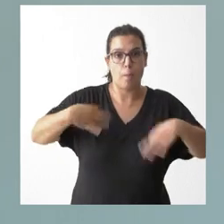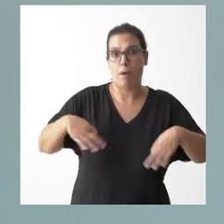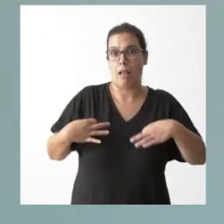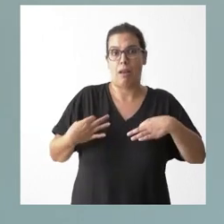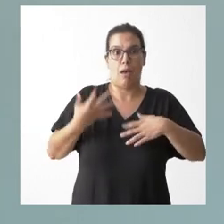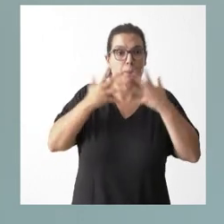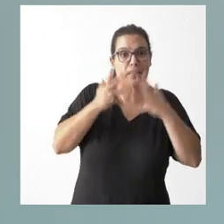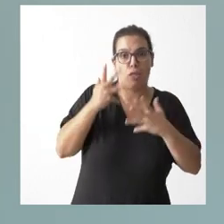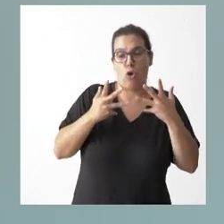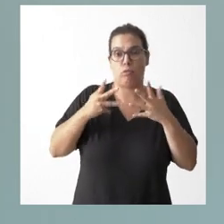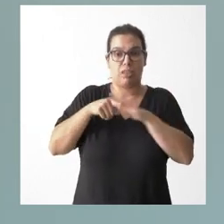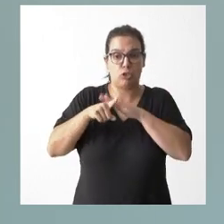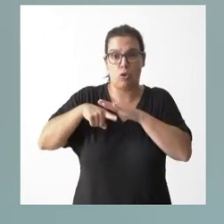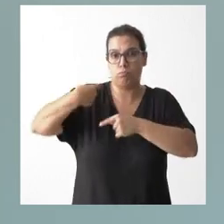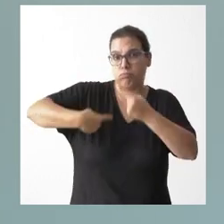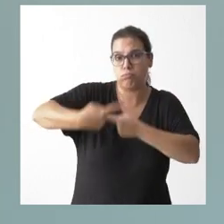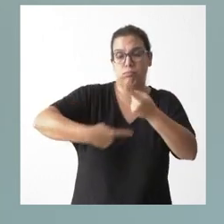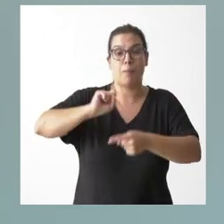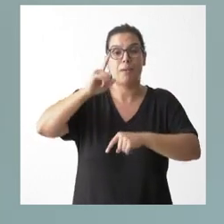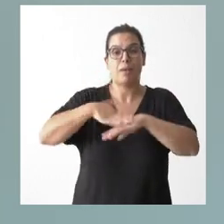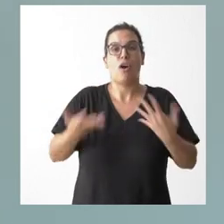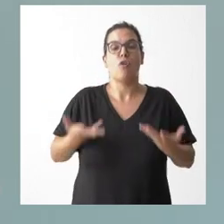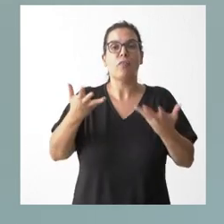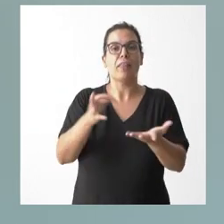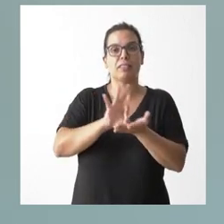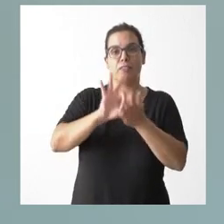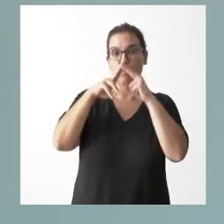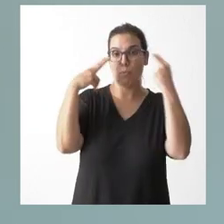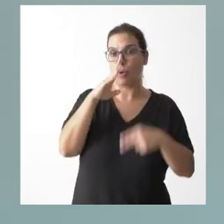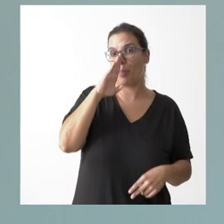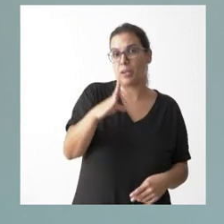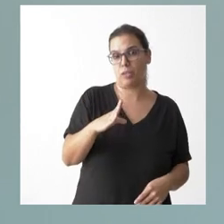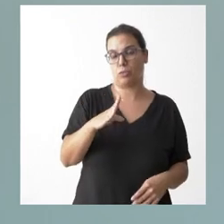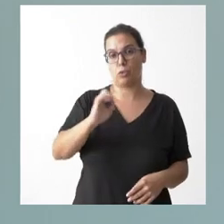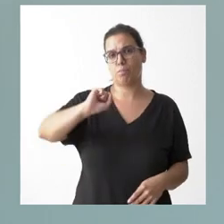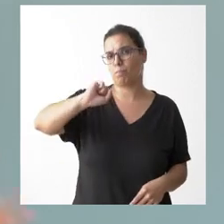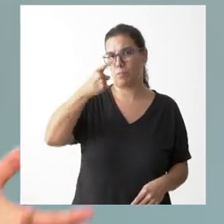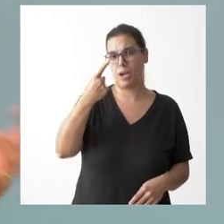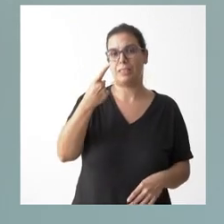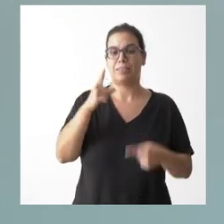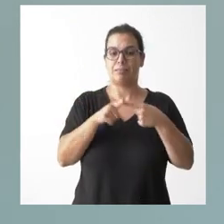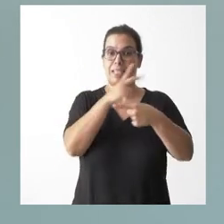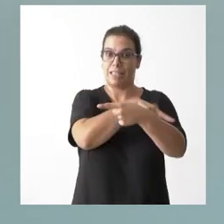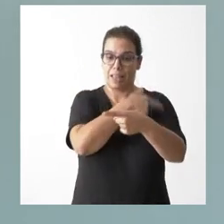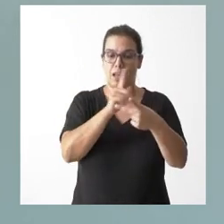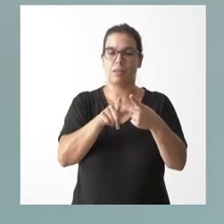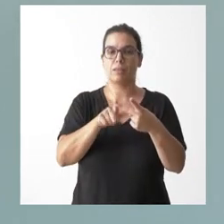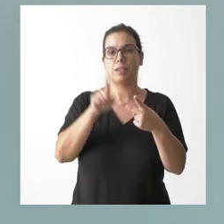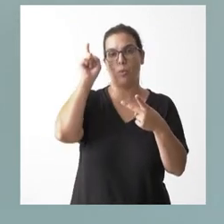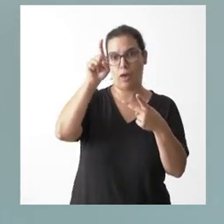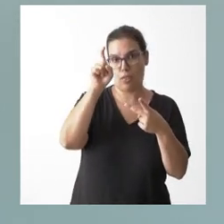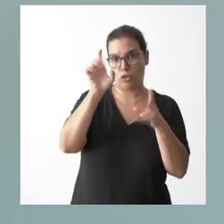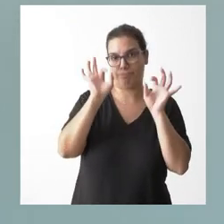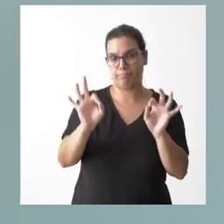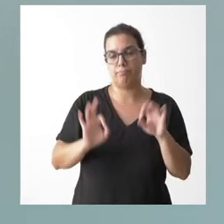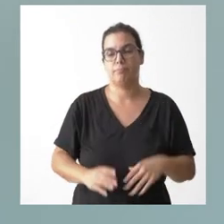burocrático, sino fundamentalmente a la prestación de los servicios públicos directos, fundamentalmente, como les digo, en el ámbito sanitario y en el ámbito